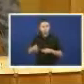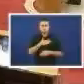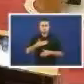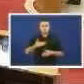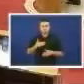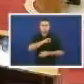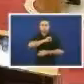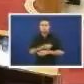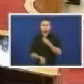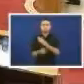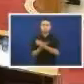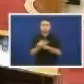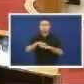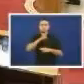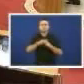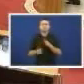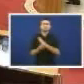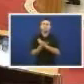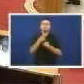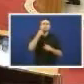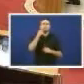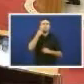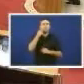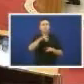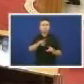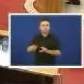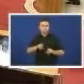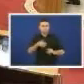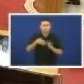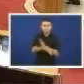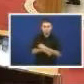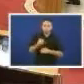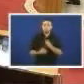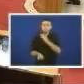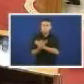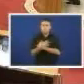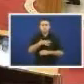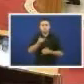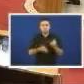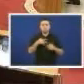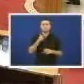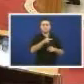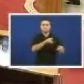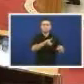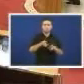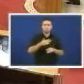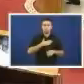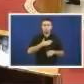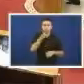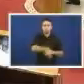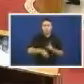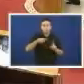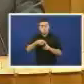en marcha o banco de terras e demostrar que é posible conxugar dereito a propiedade e utilización